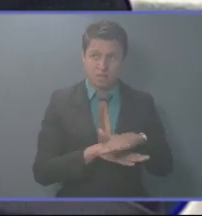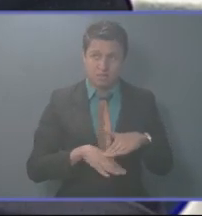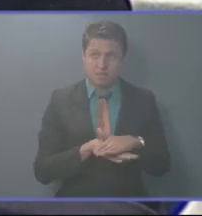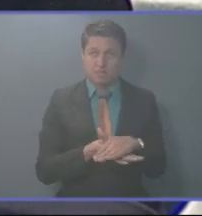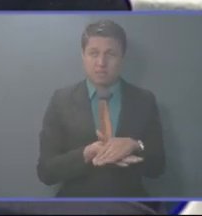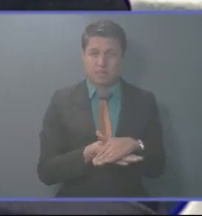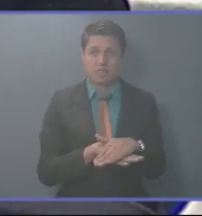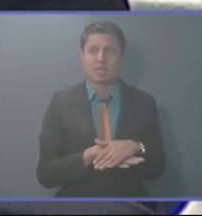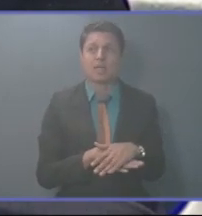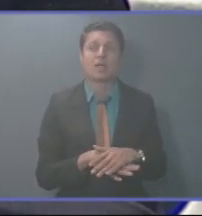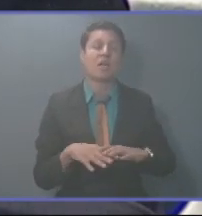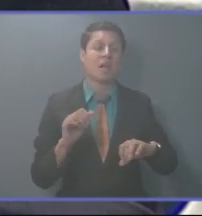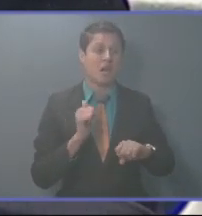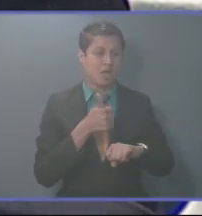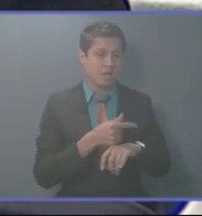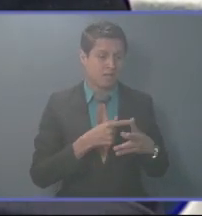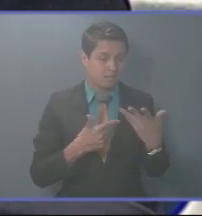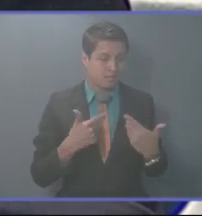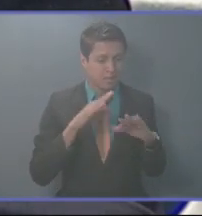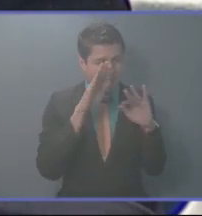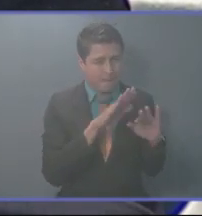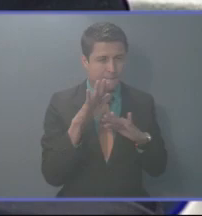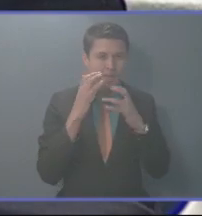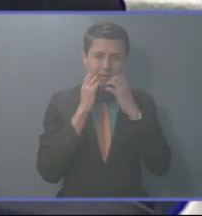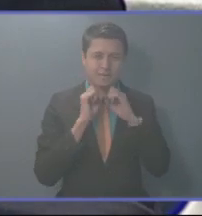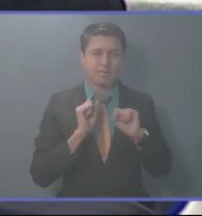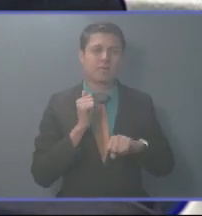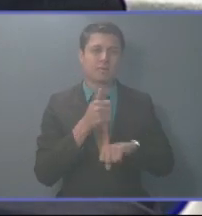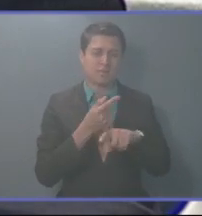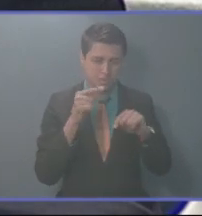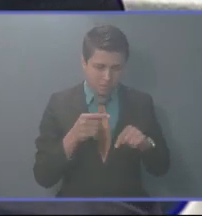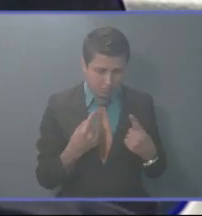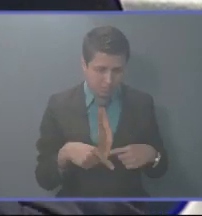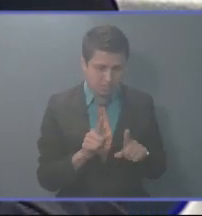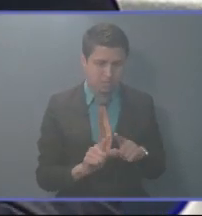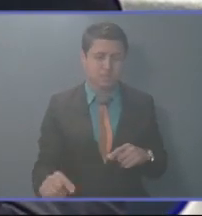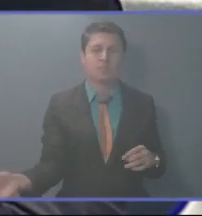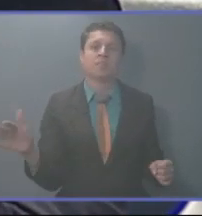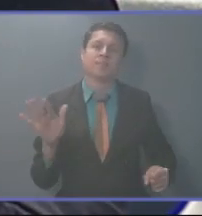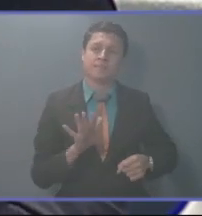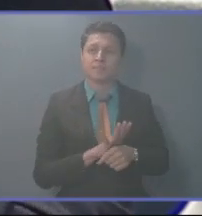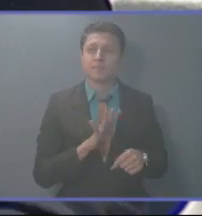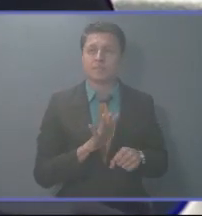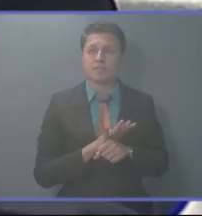restablecimiento de las obligaciones de respeto y garantía requieren un complejo